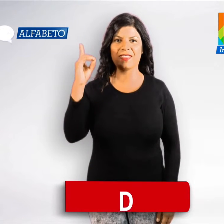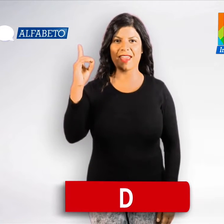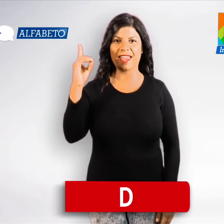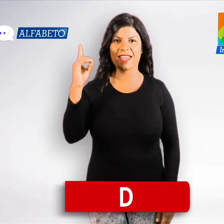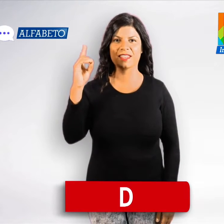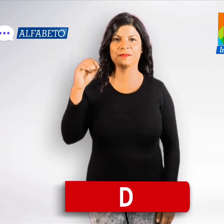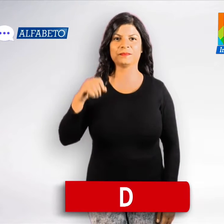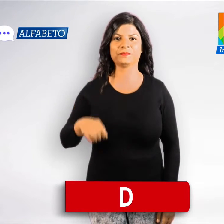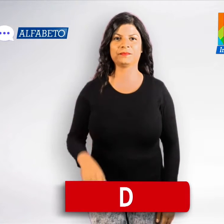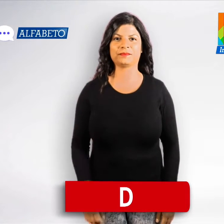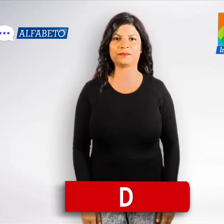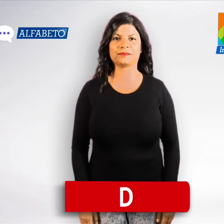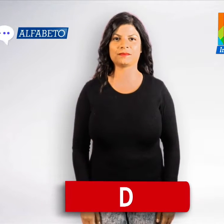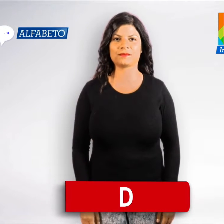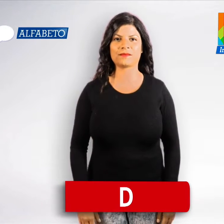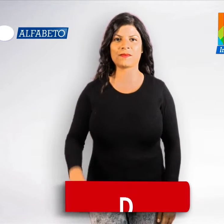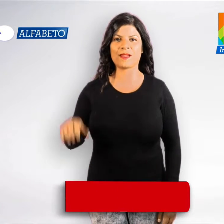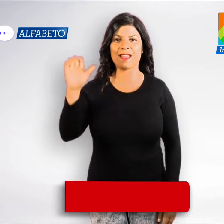D.